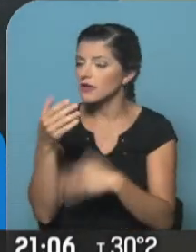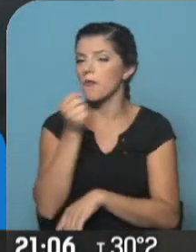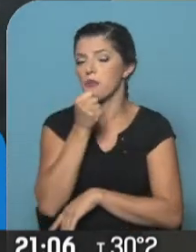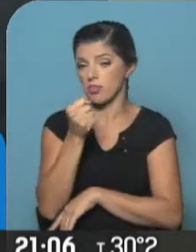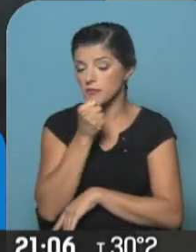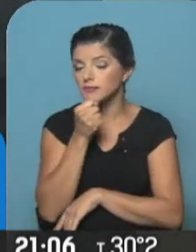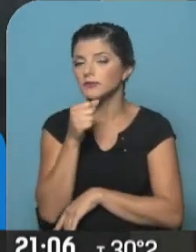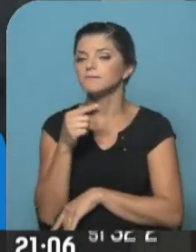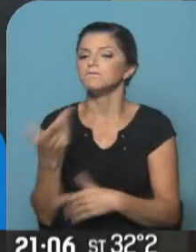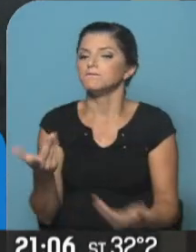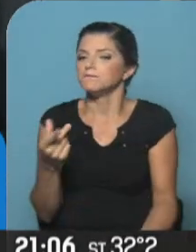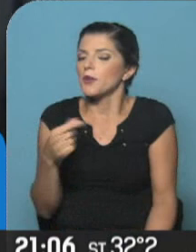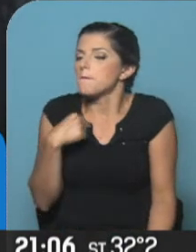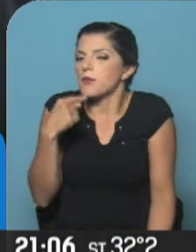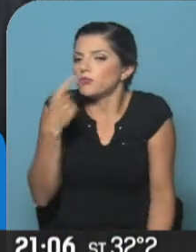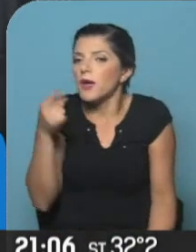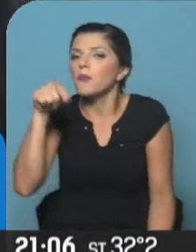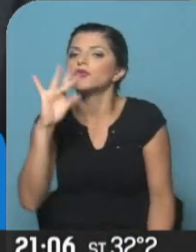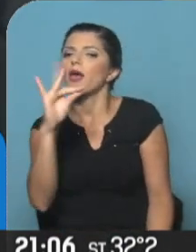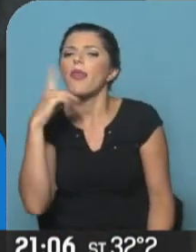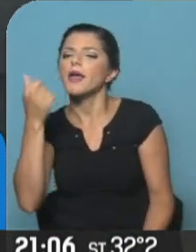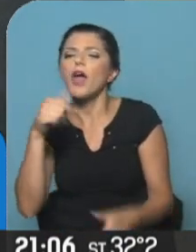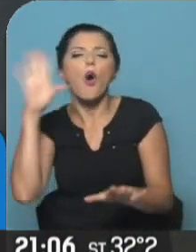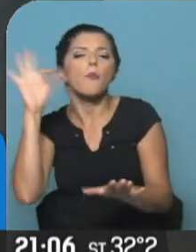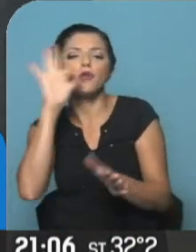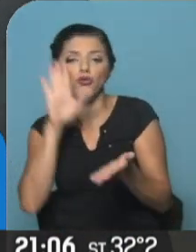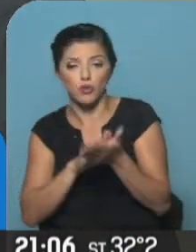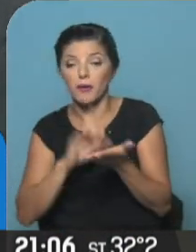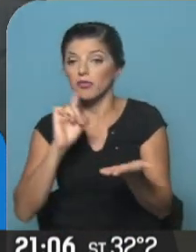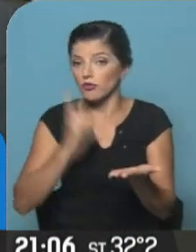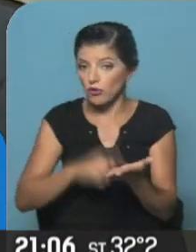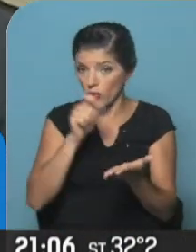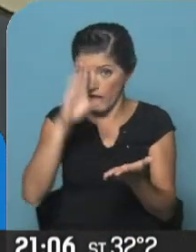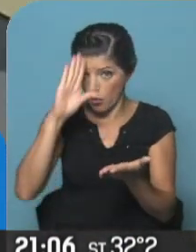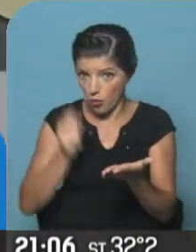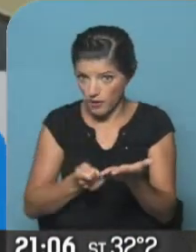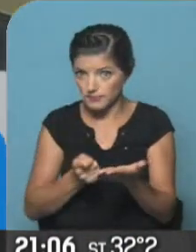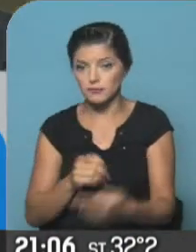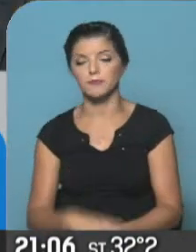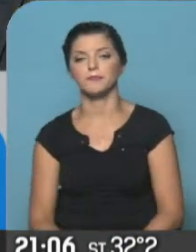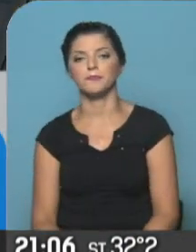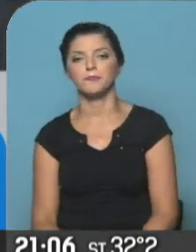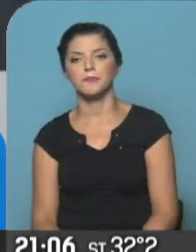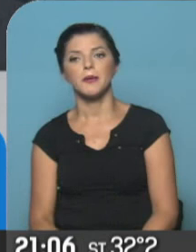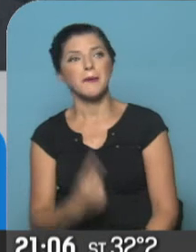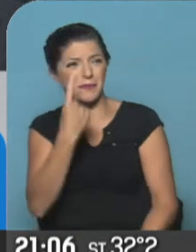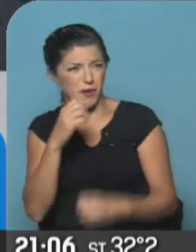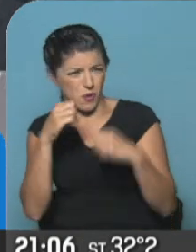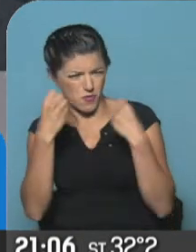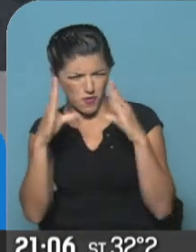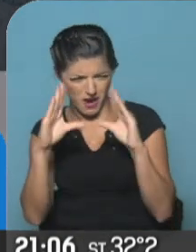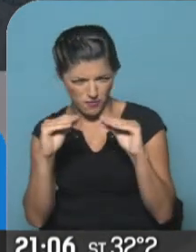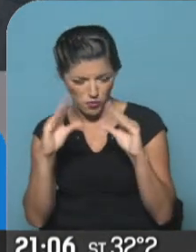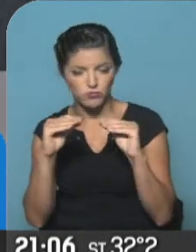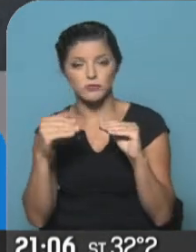la DAIA este paso de la justicia. Bueno, en principio, buenas noches. Nosotros nos hemos enterado por los medios de comunicación